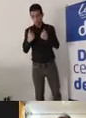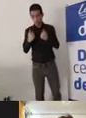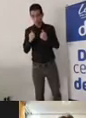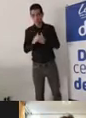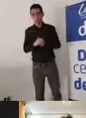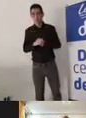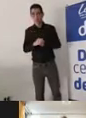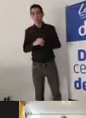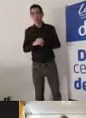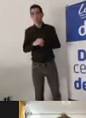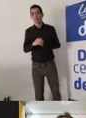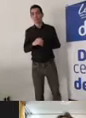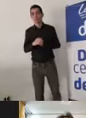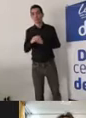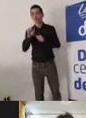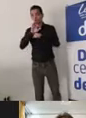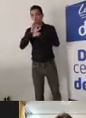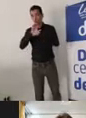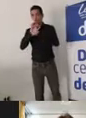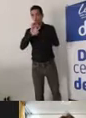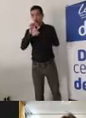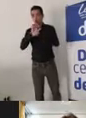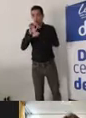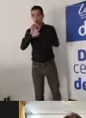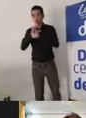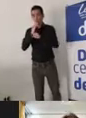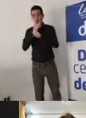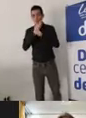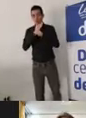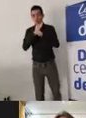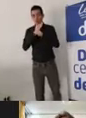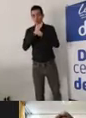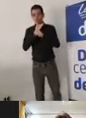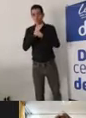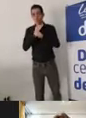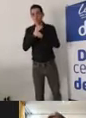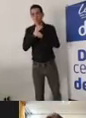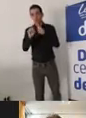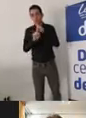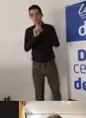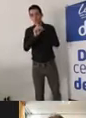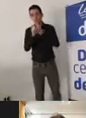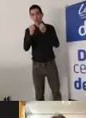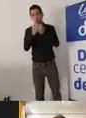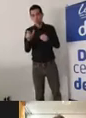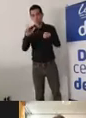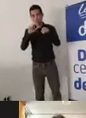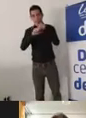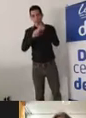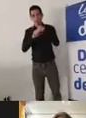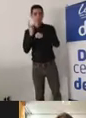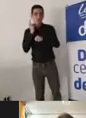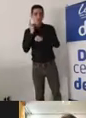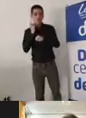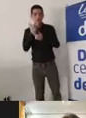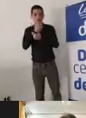un país en una profunda crisis social, económica, política y ambiental. Los jóvenes colombianos,